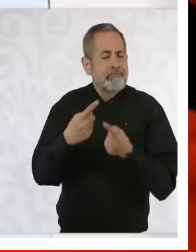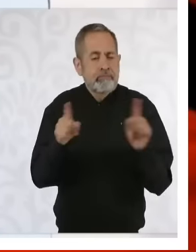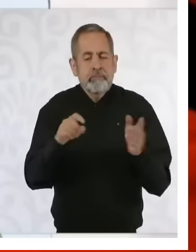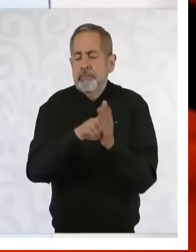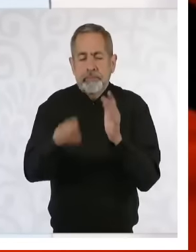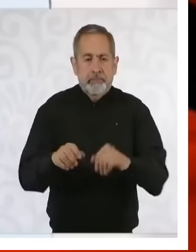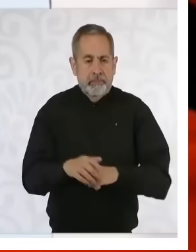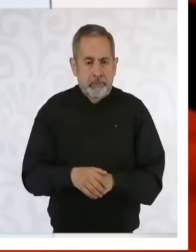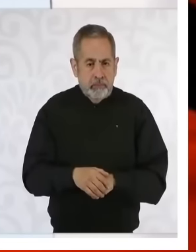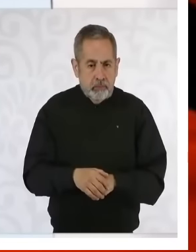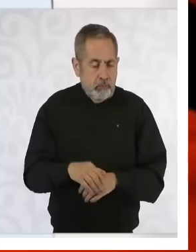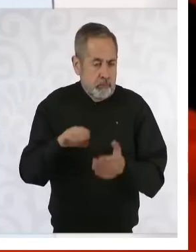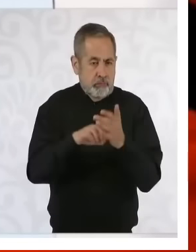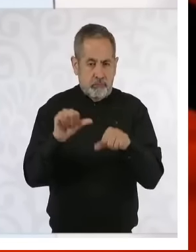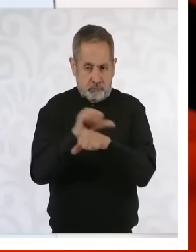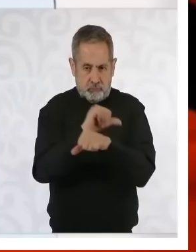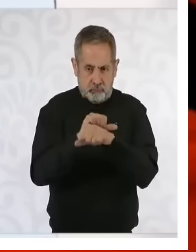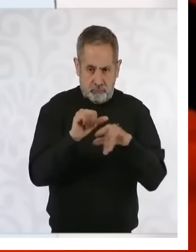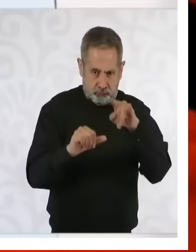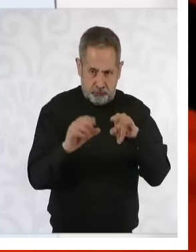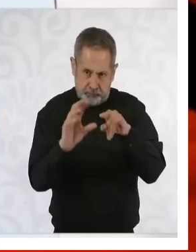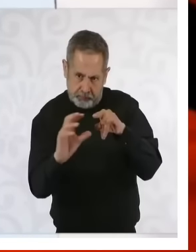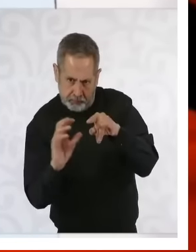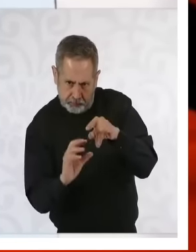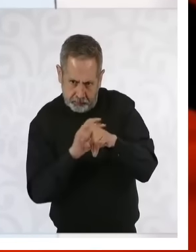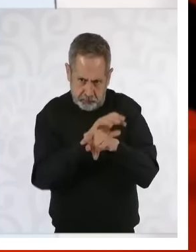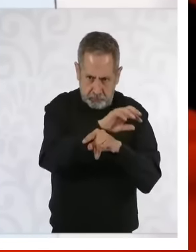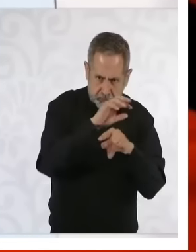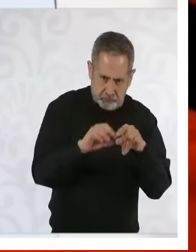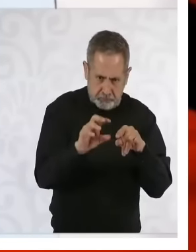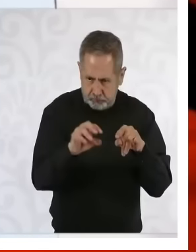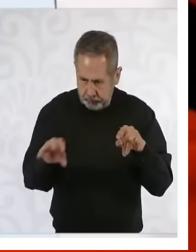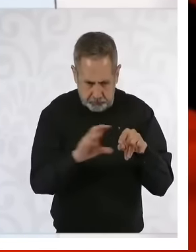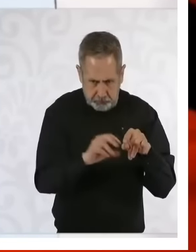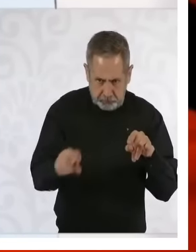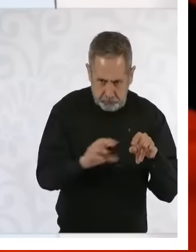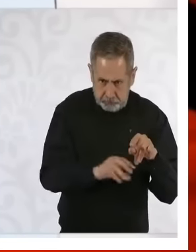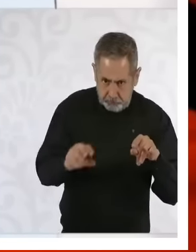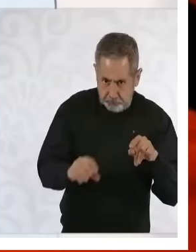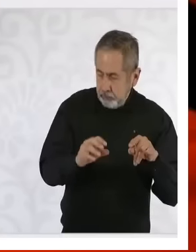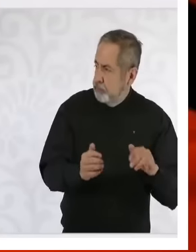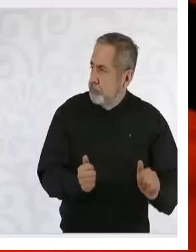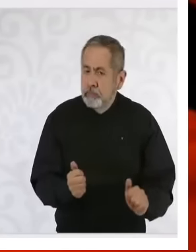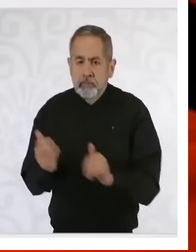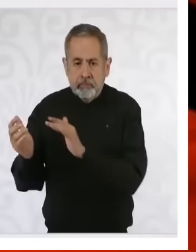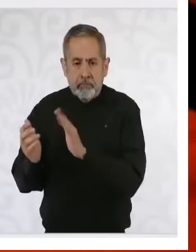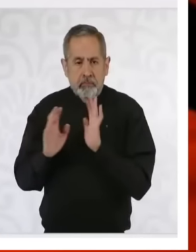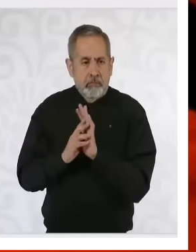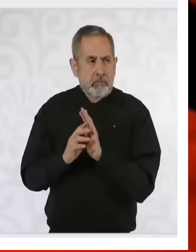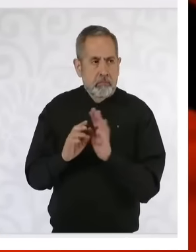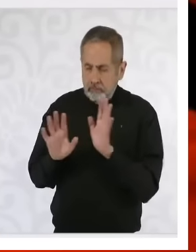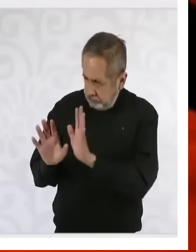cuando son autopartes, por decirlo así, o partes de un producto que sí es el producto